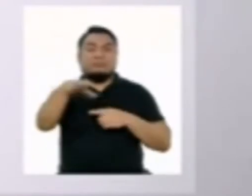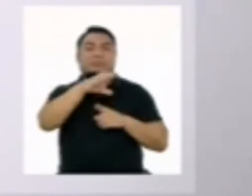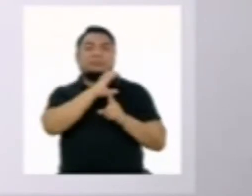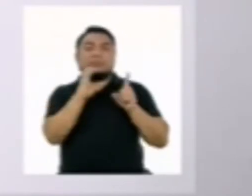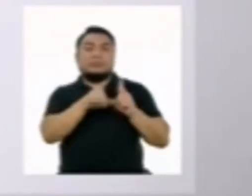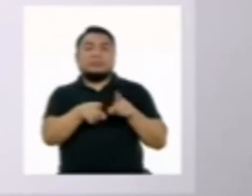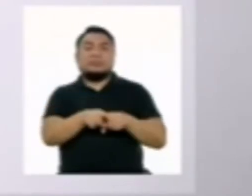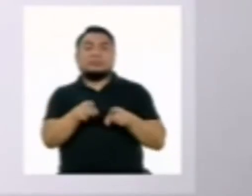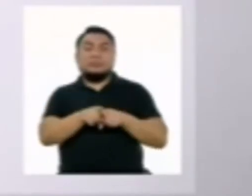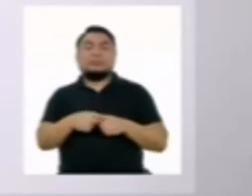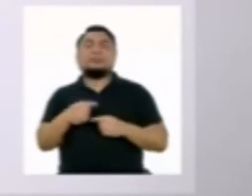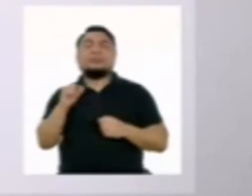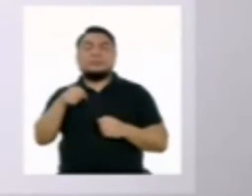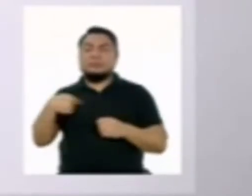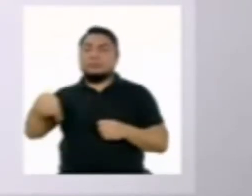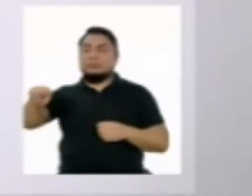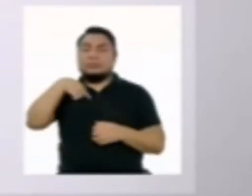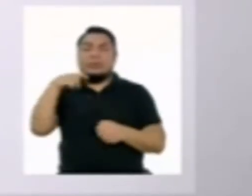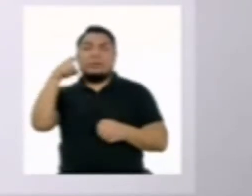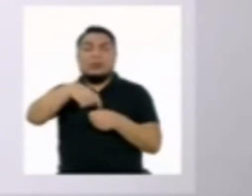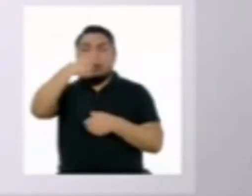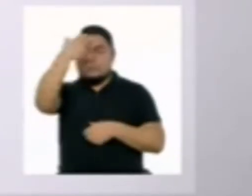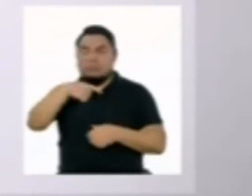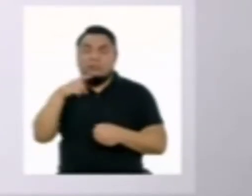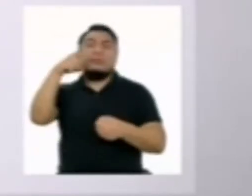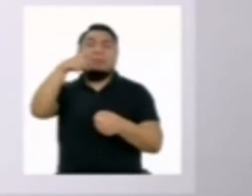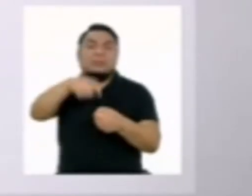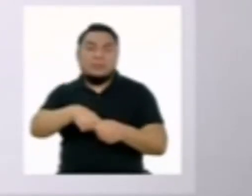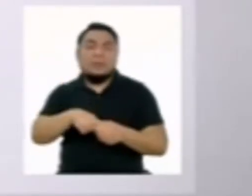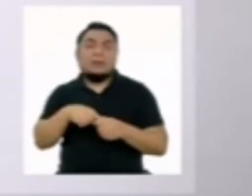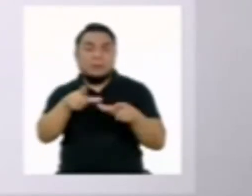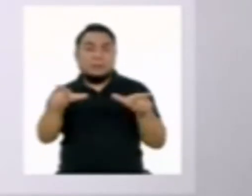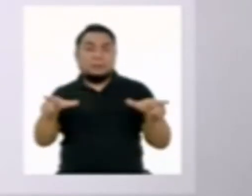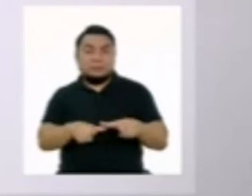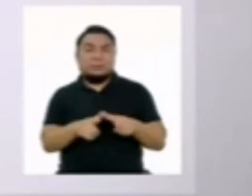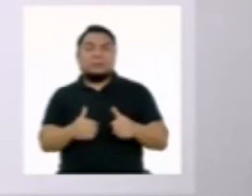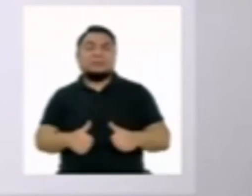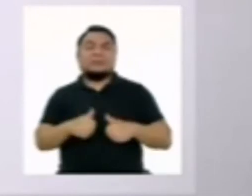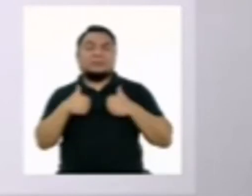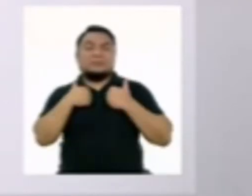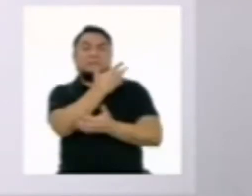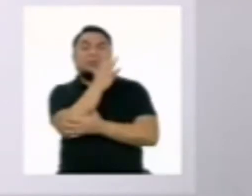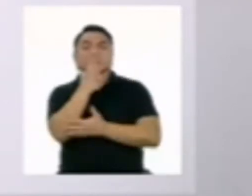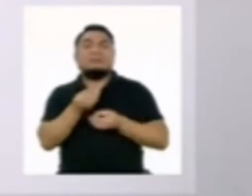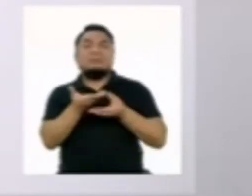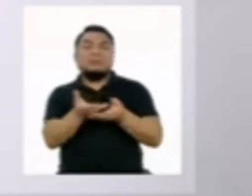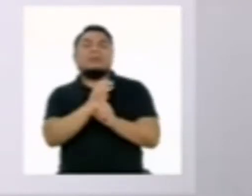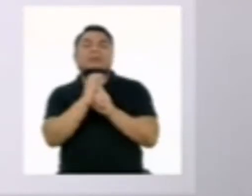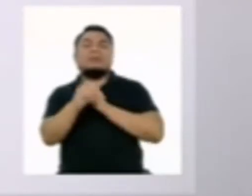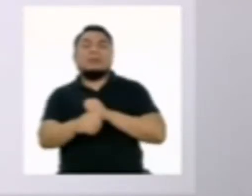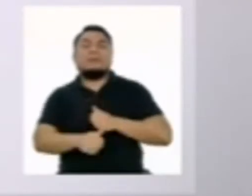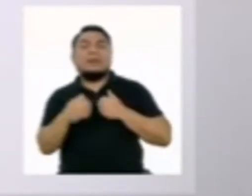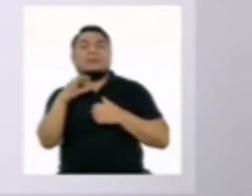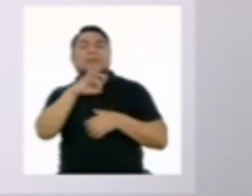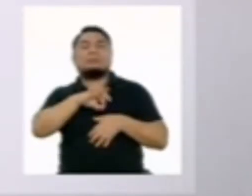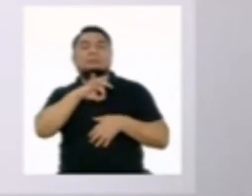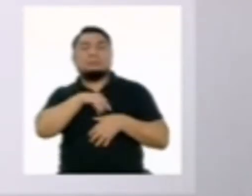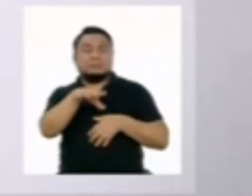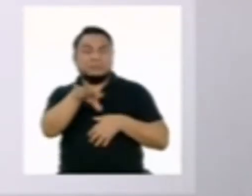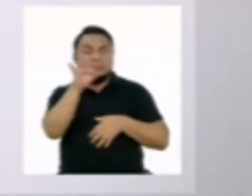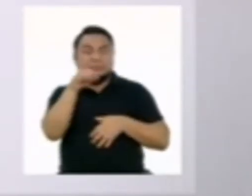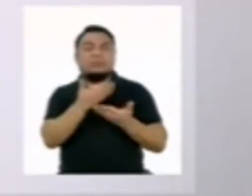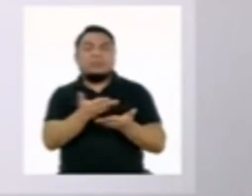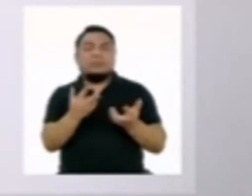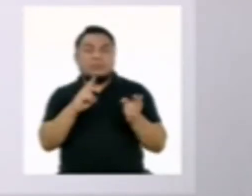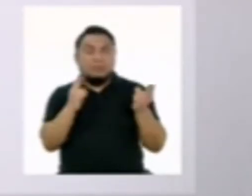forma parte de la biodiversidad, pues el ser humano se incluye en los ecosistemas, creando culturas vivas que aprovechan selectivamente